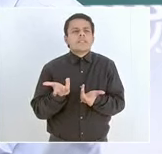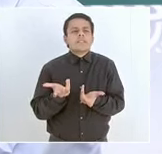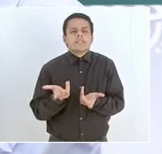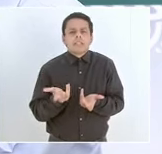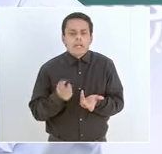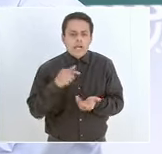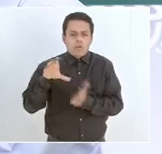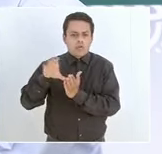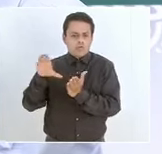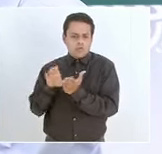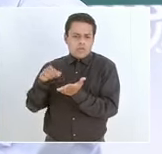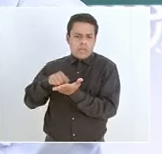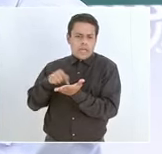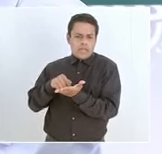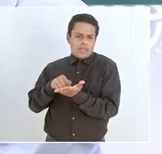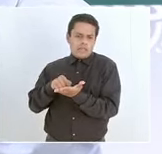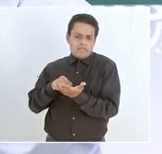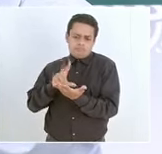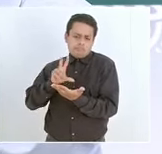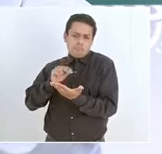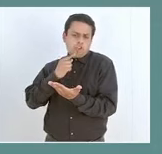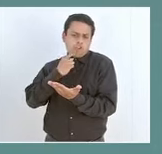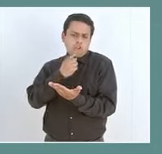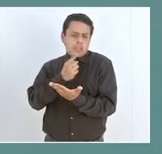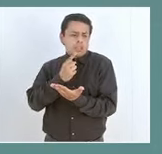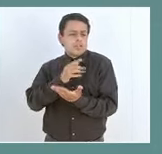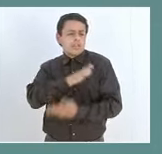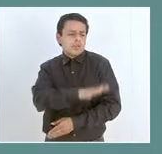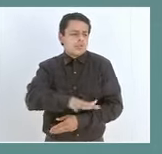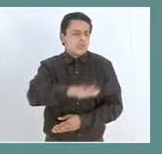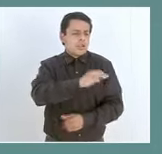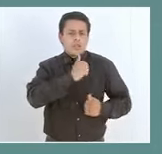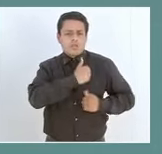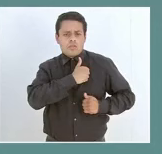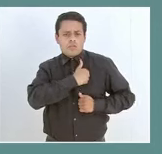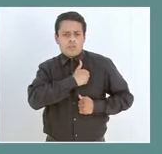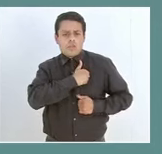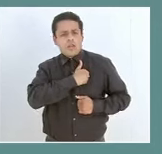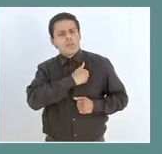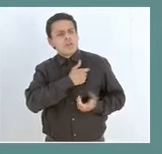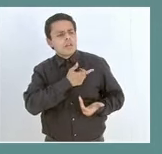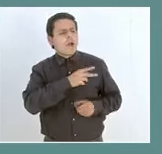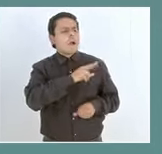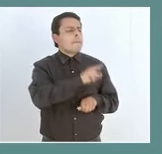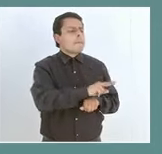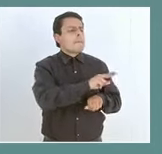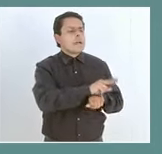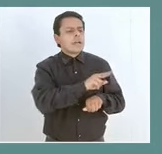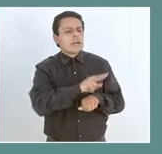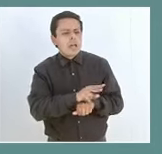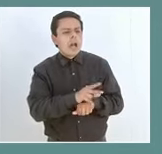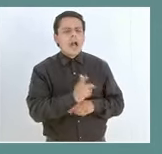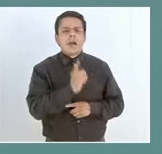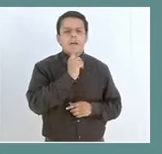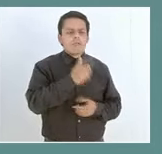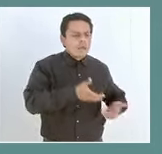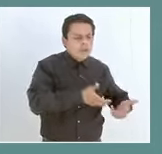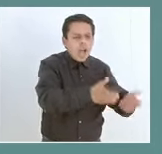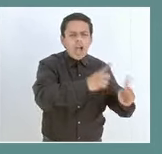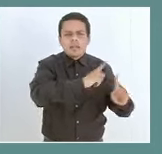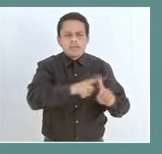establecido en la Constitución que las Fuerzas Armadas participaran en tareas de seguridad pública.